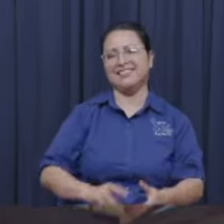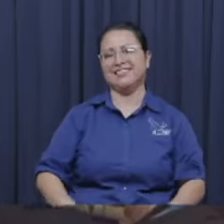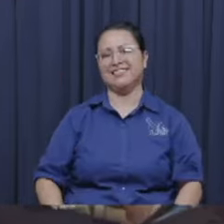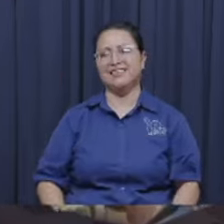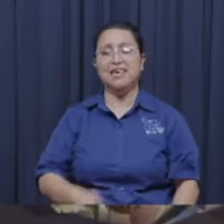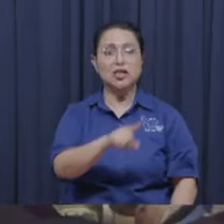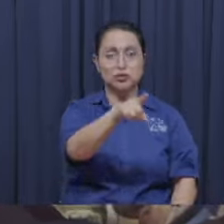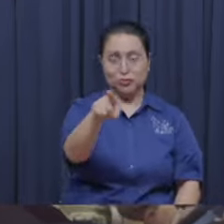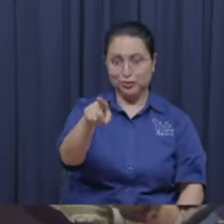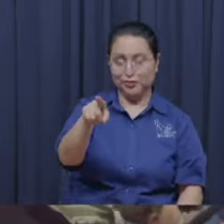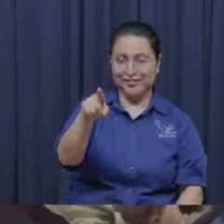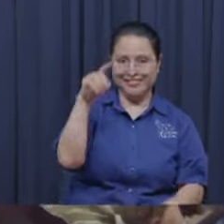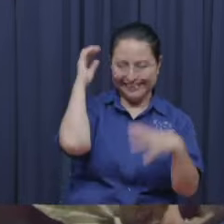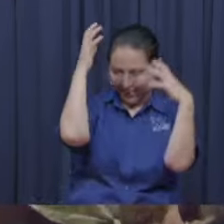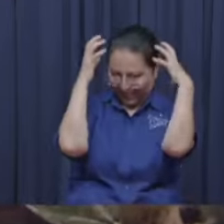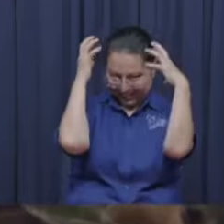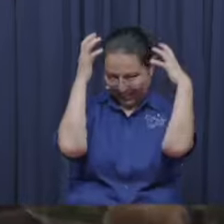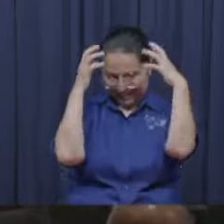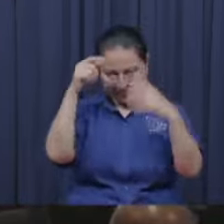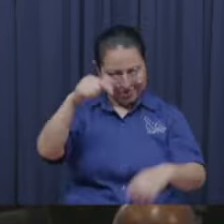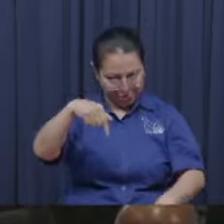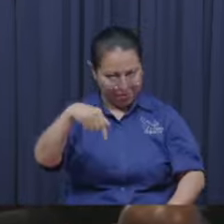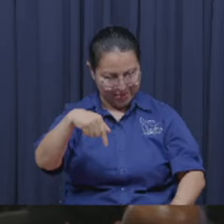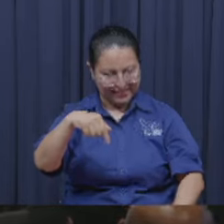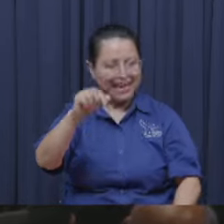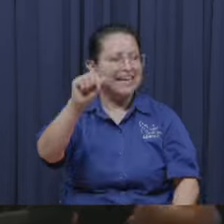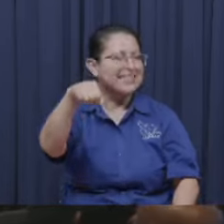¿Cuántos se bañaron hoy? No.